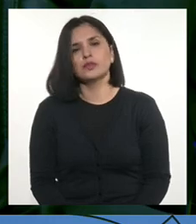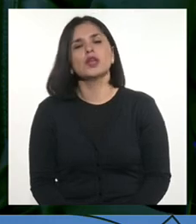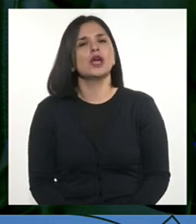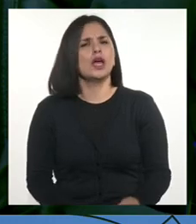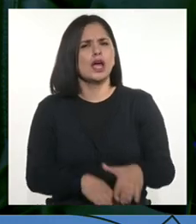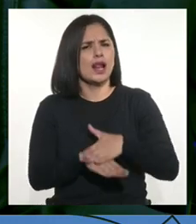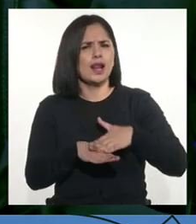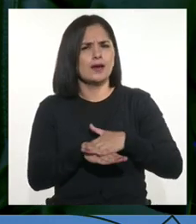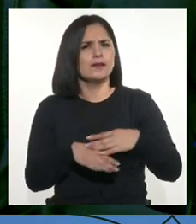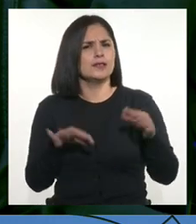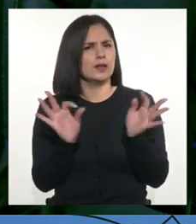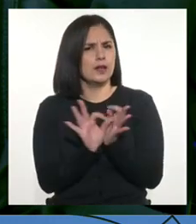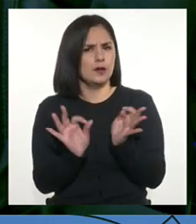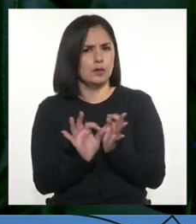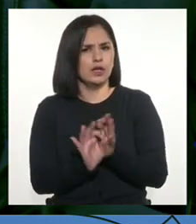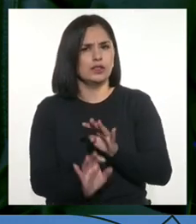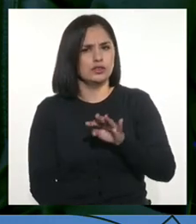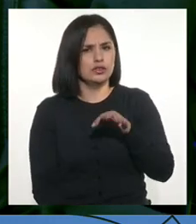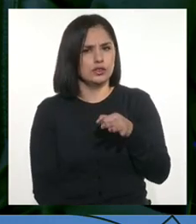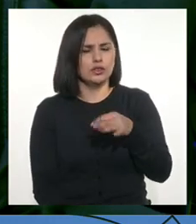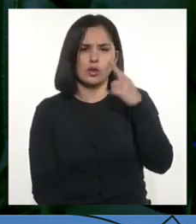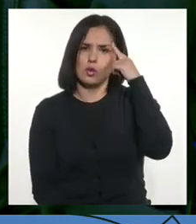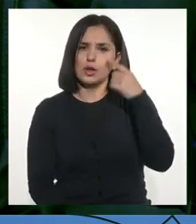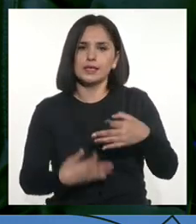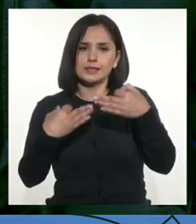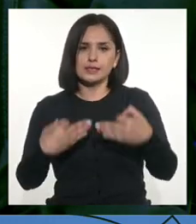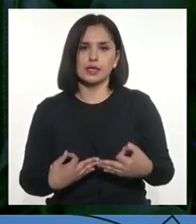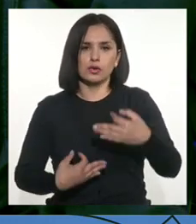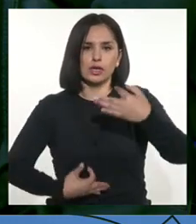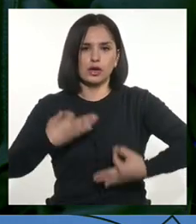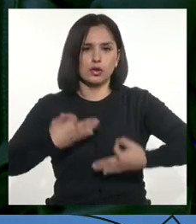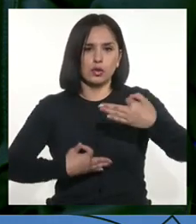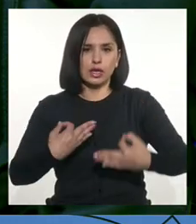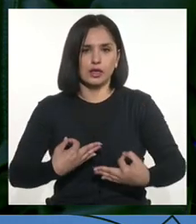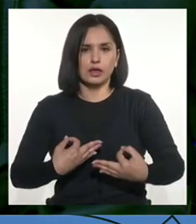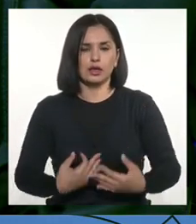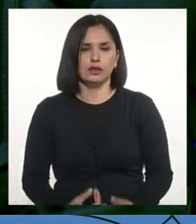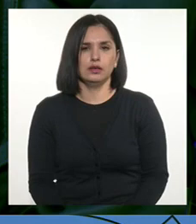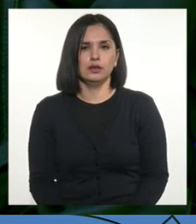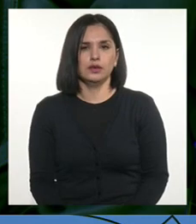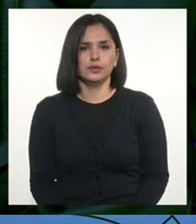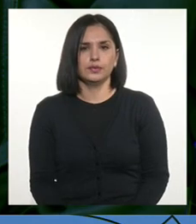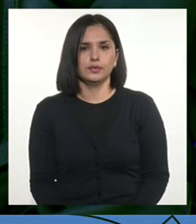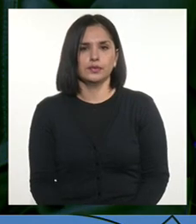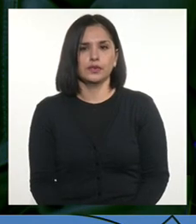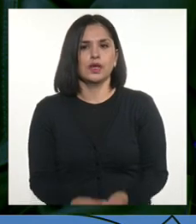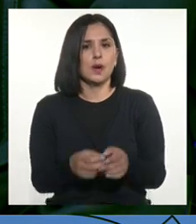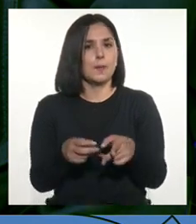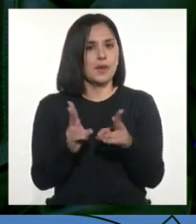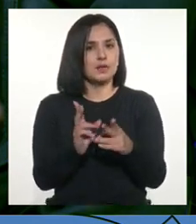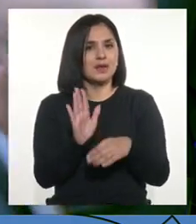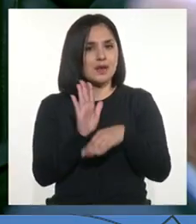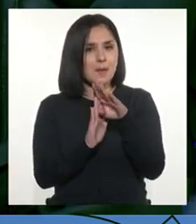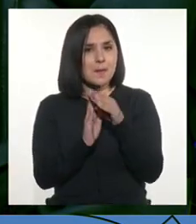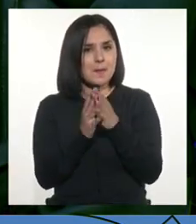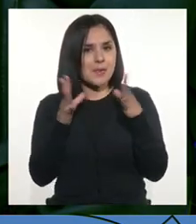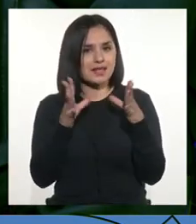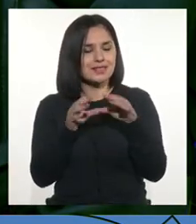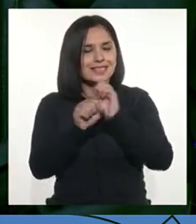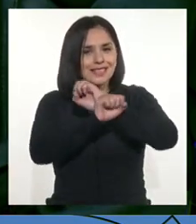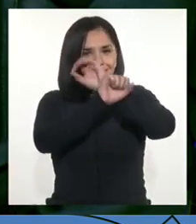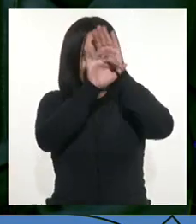fundamentos claramente hablan de una certeza jurídica en la medida que permite mayor claridad